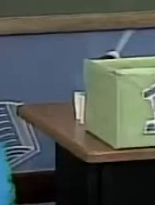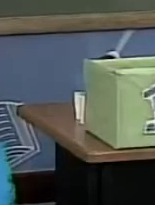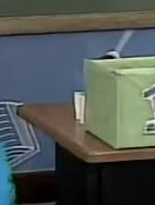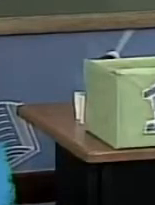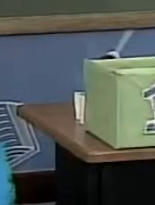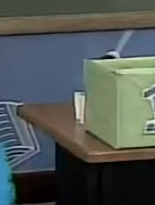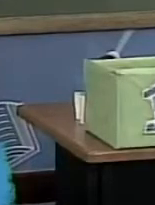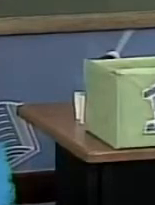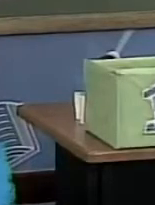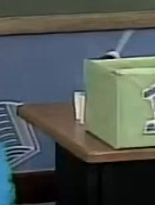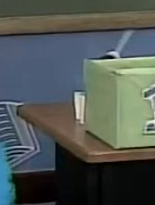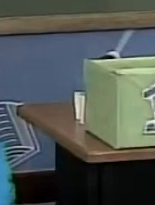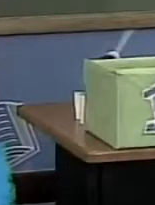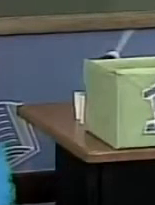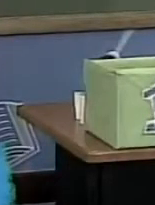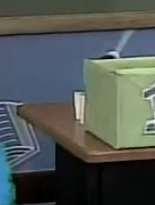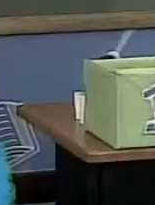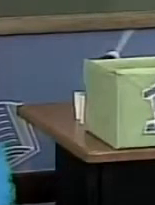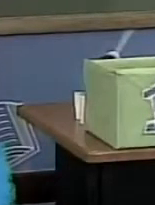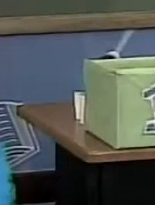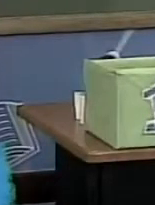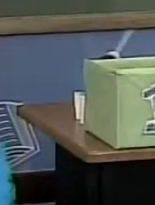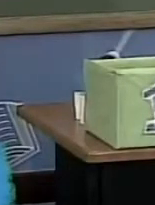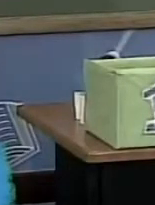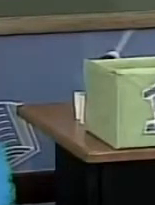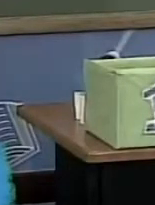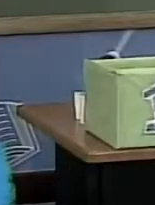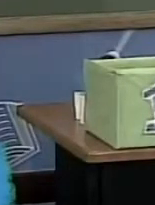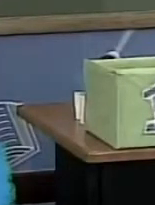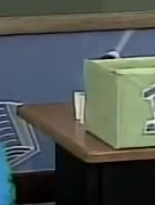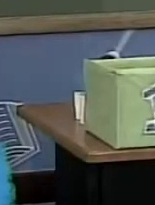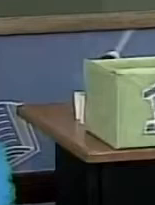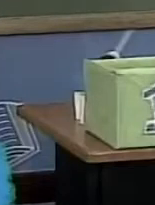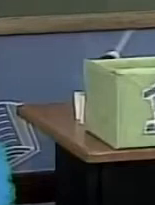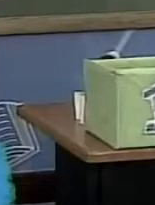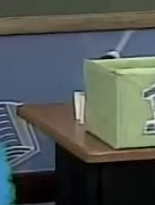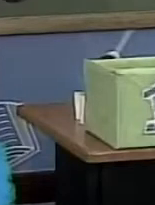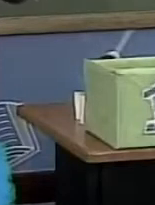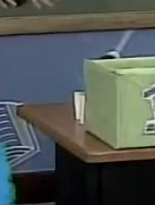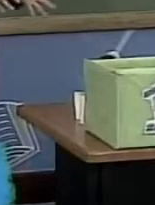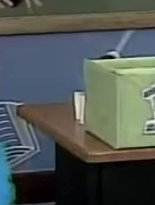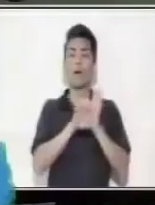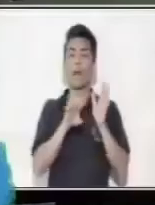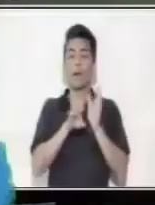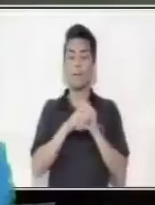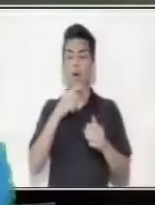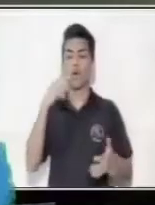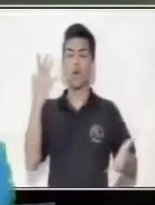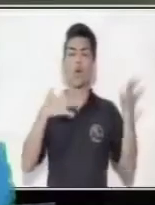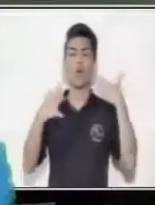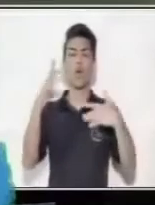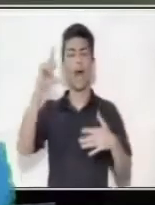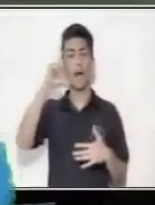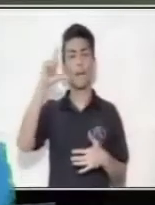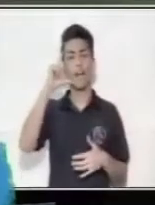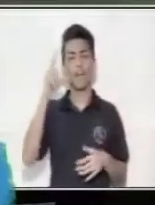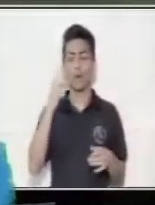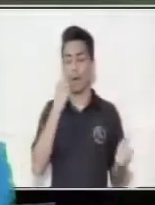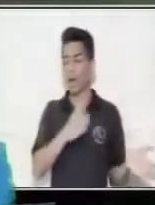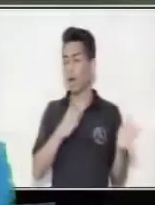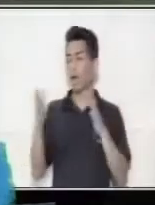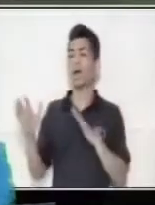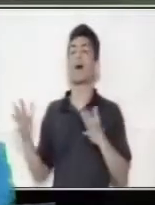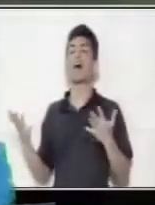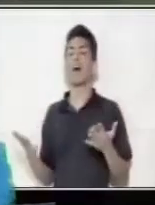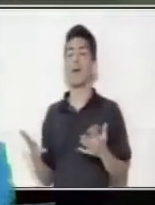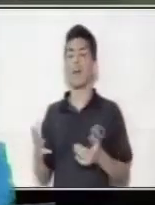podemos identificar que se hizo una oración, pero cuando uno responde es color amarilla, entonces amarillo llega a ser